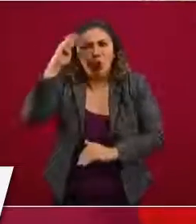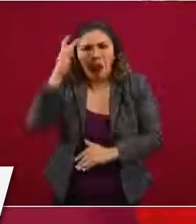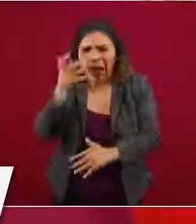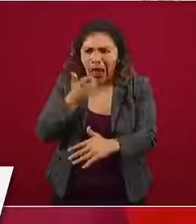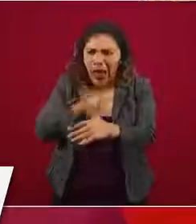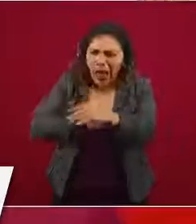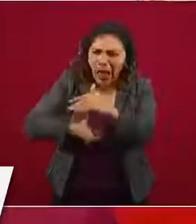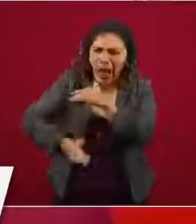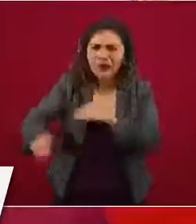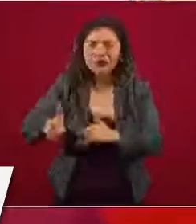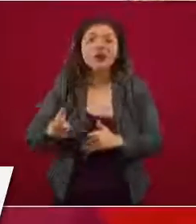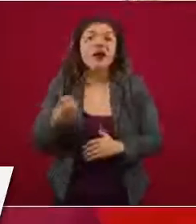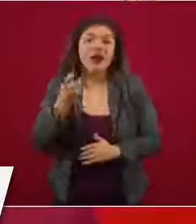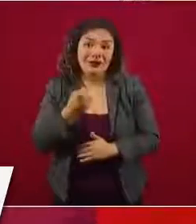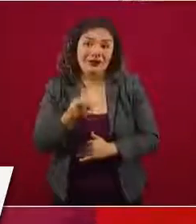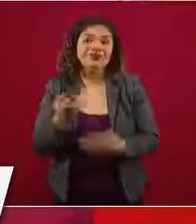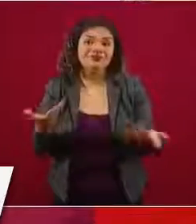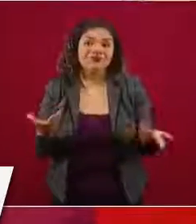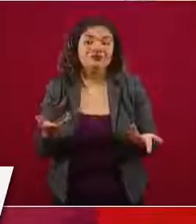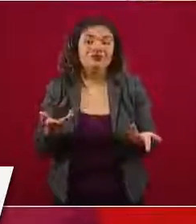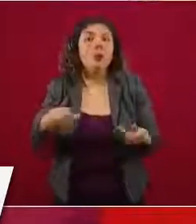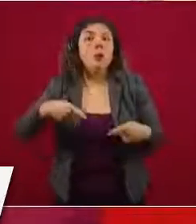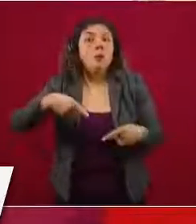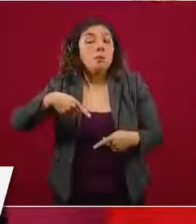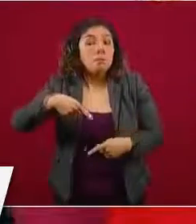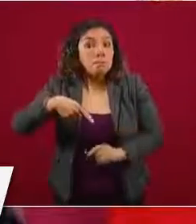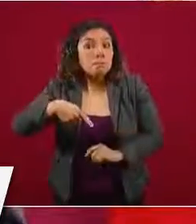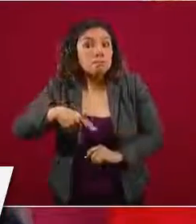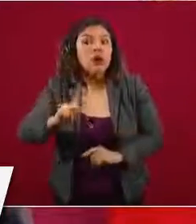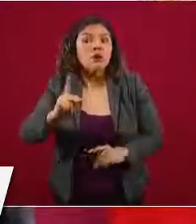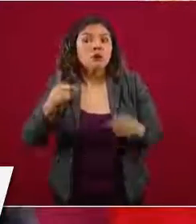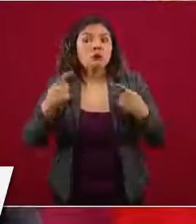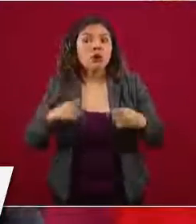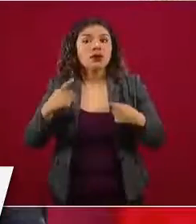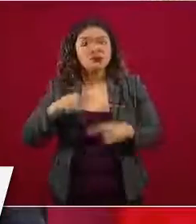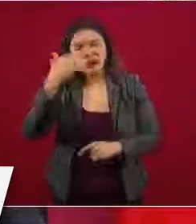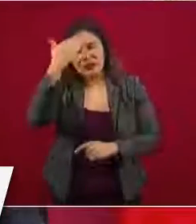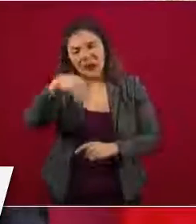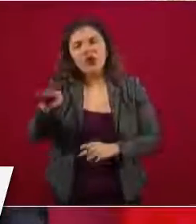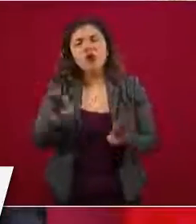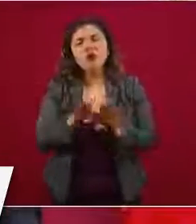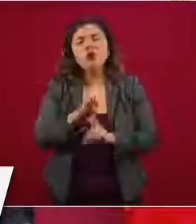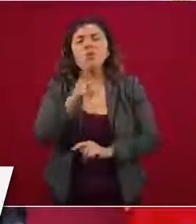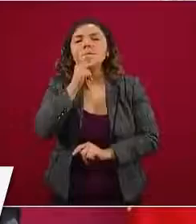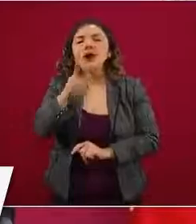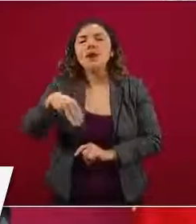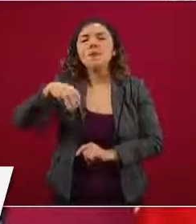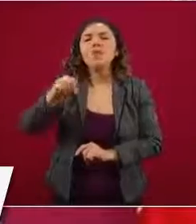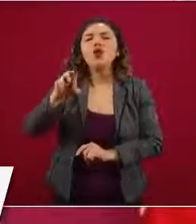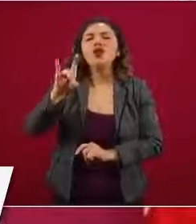pero la gente sabe más de mordidas.